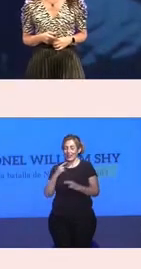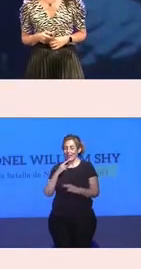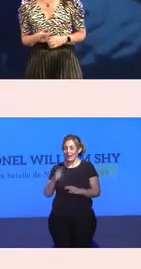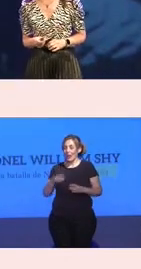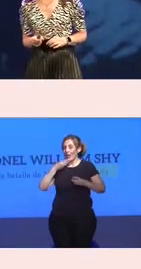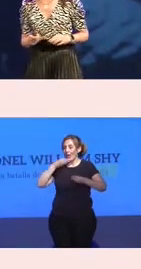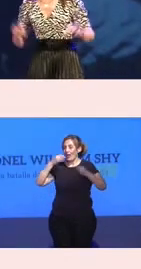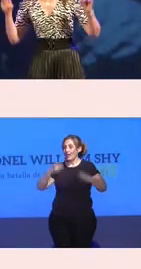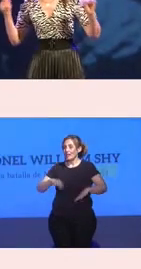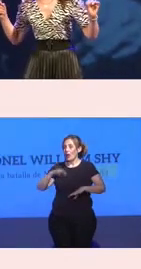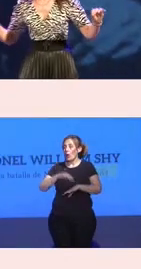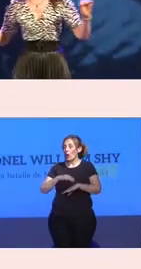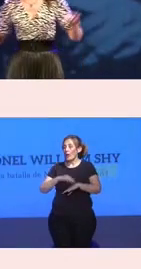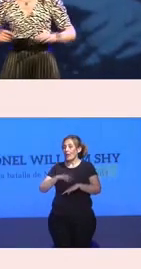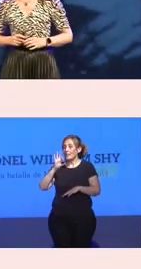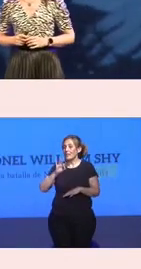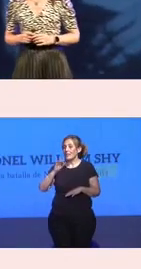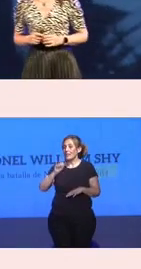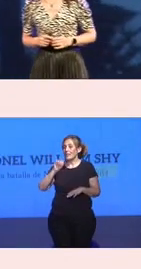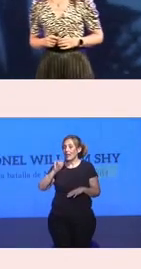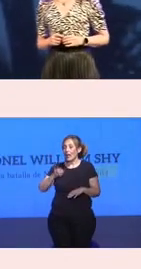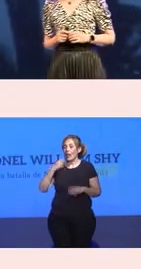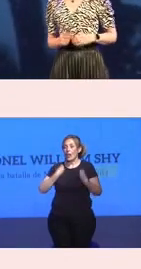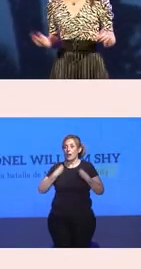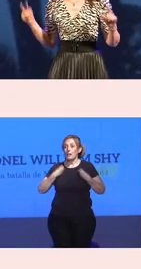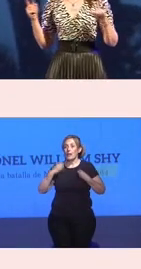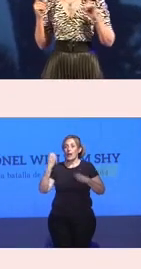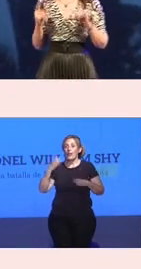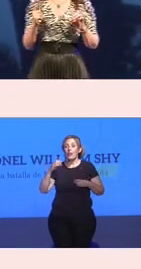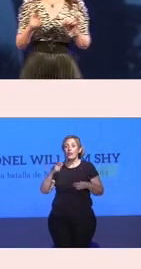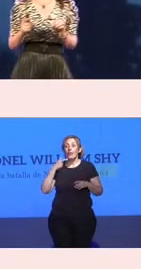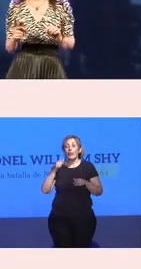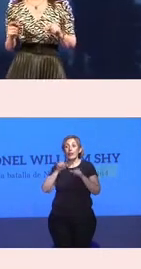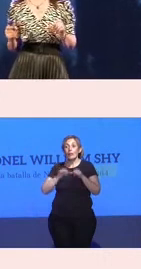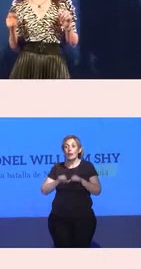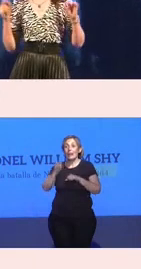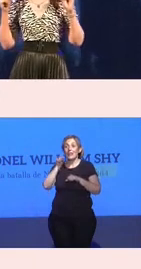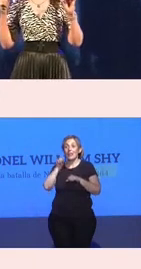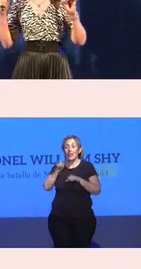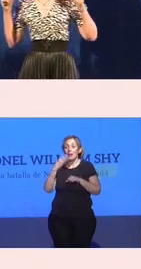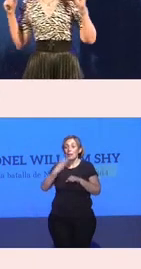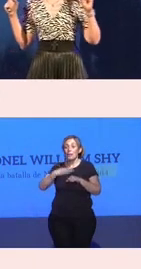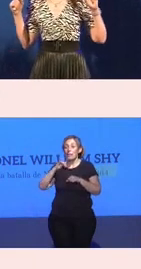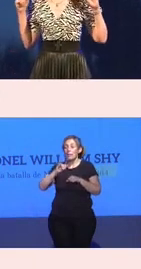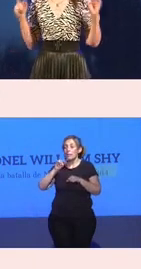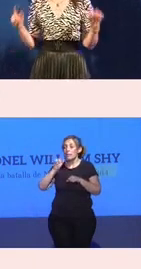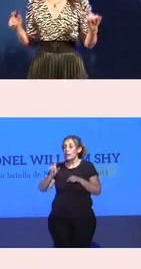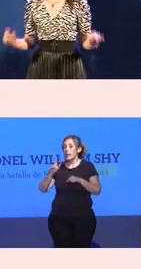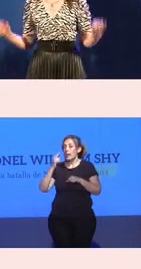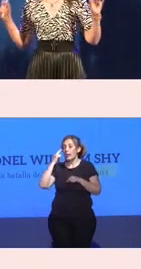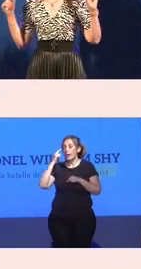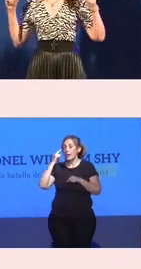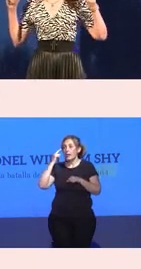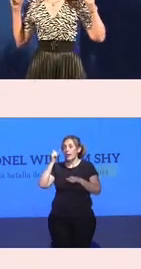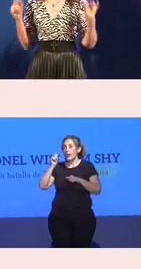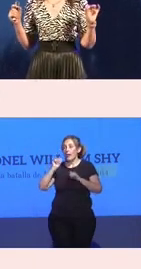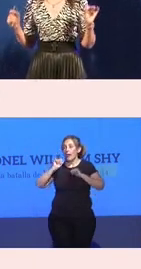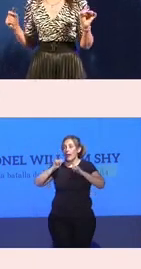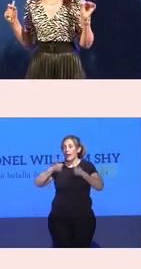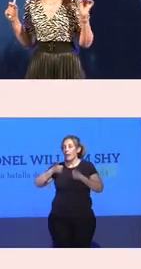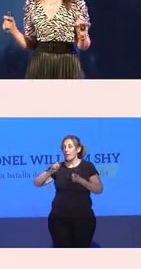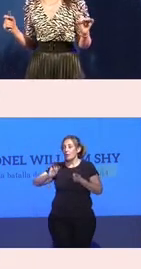del Coronel shai dio un vuelco a la vida científica de Bill porque a partir de ese momento empezó a pensar en una idea tan